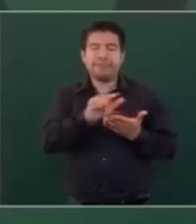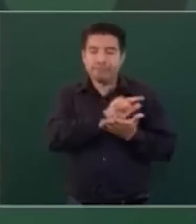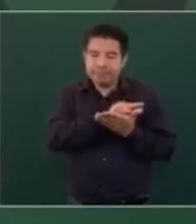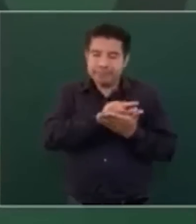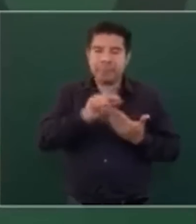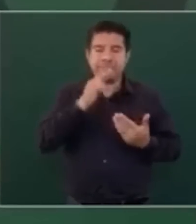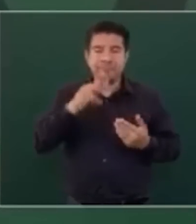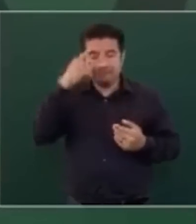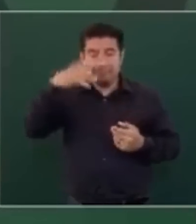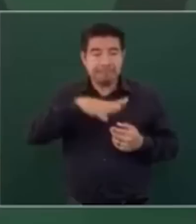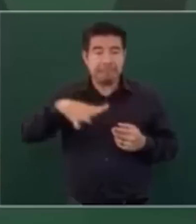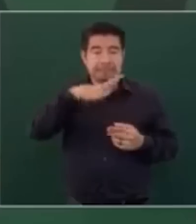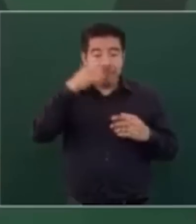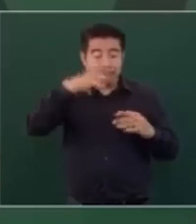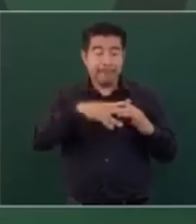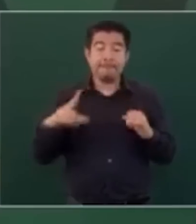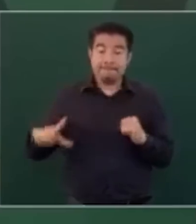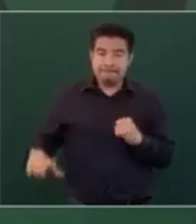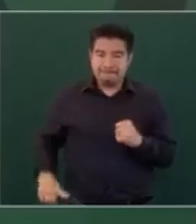definitiva del gobierno